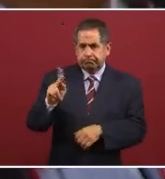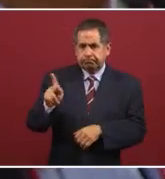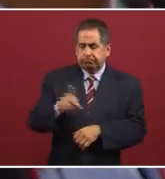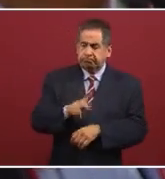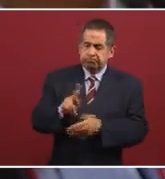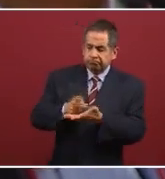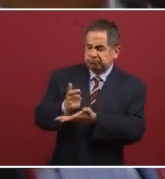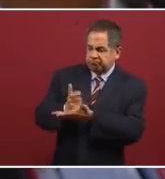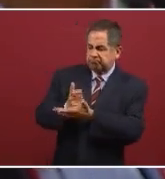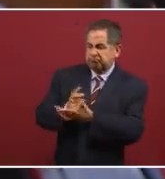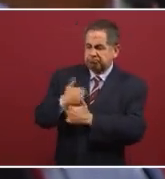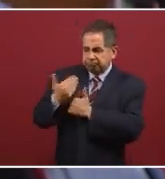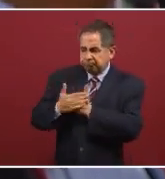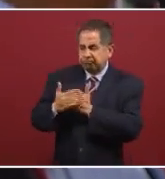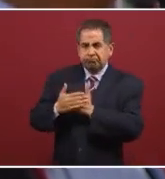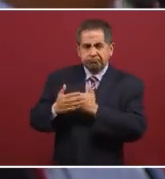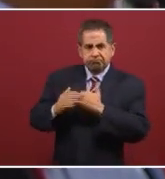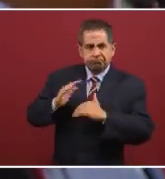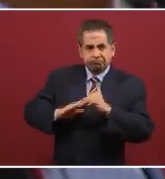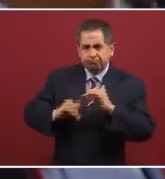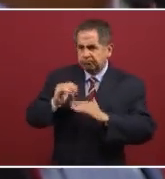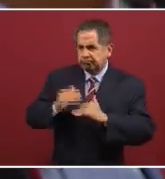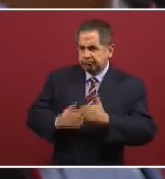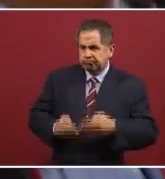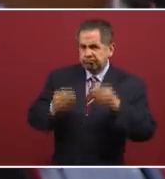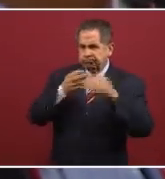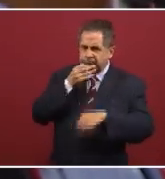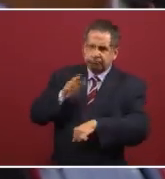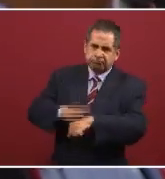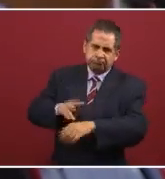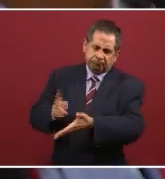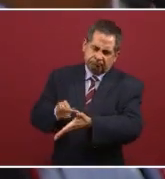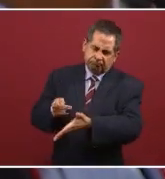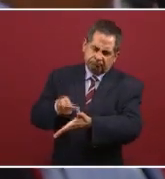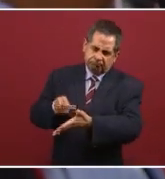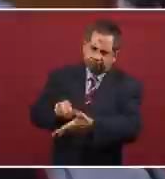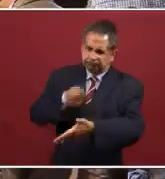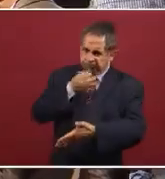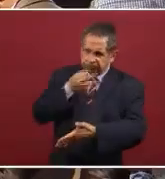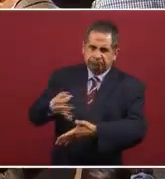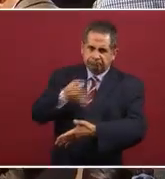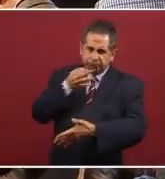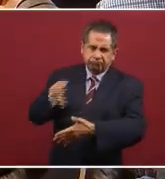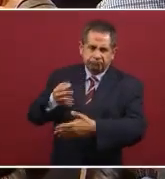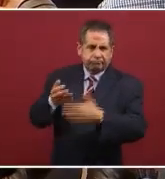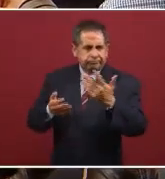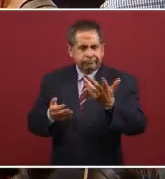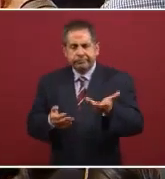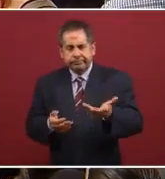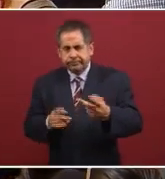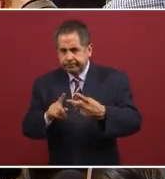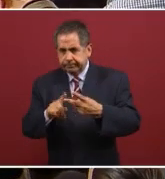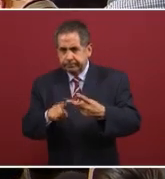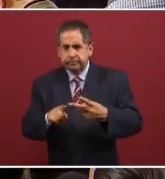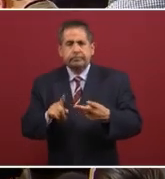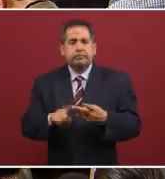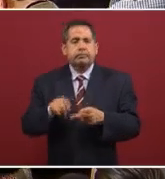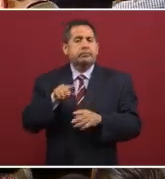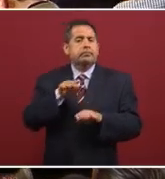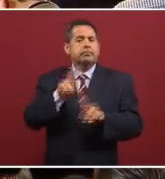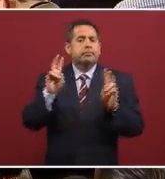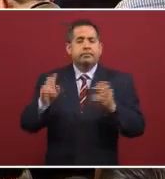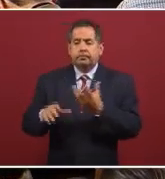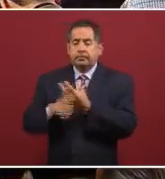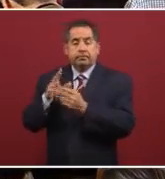con construir un muro y siempre está sobre esa retórica? 1 y 2, el tema de los migrantes